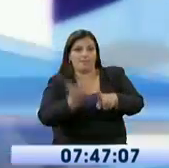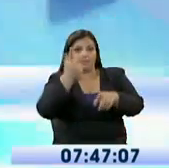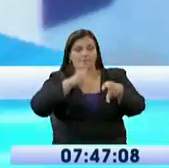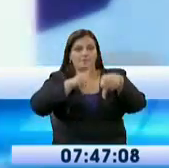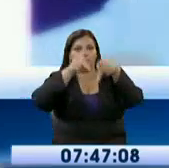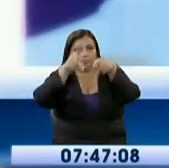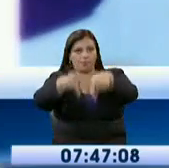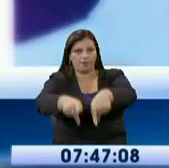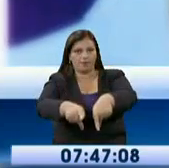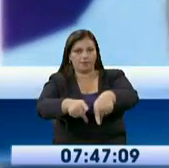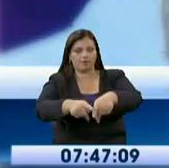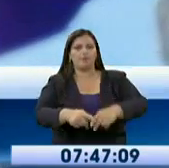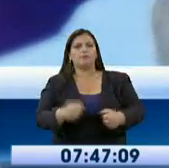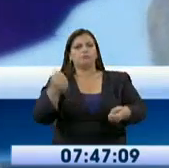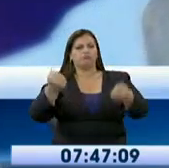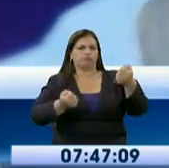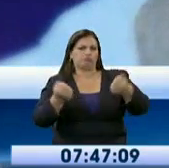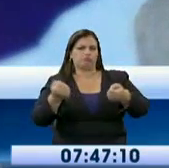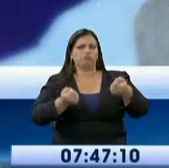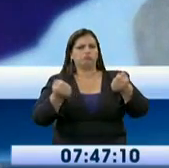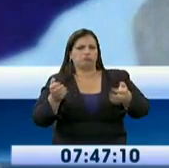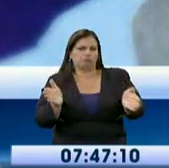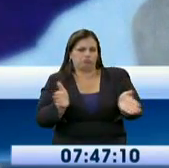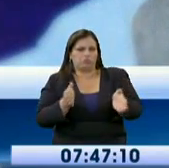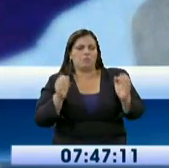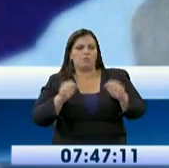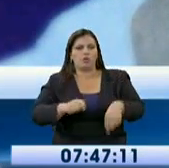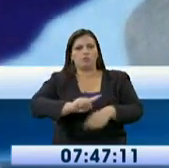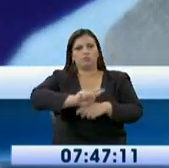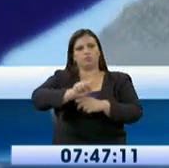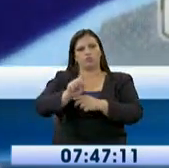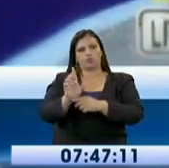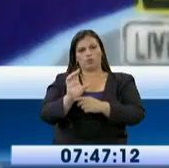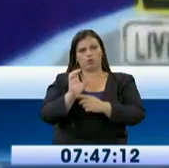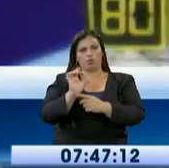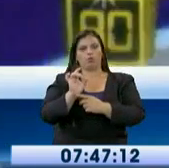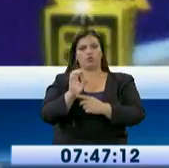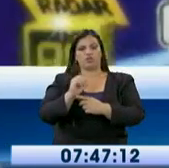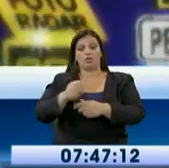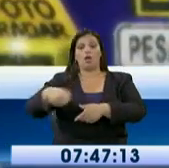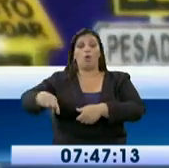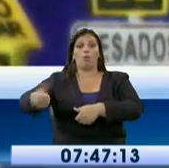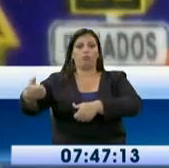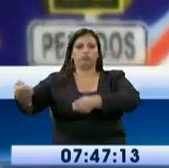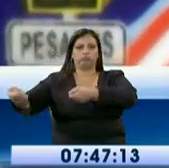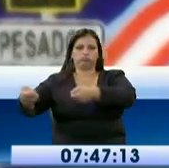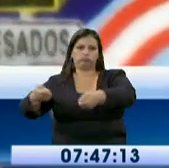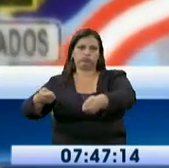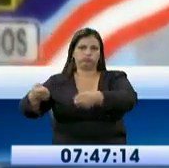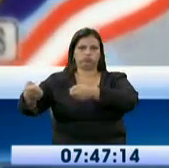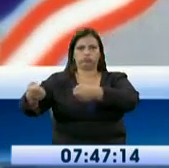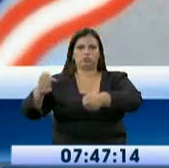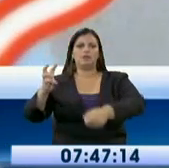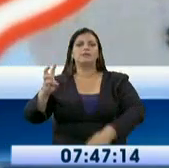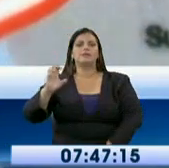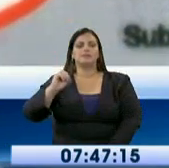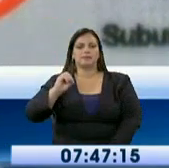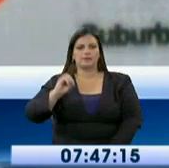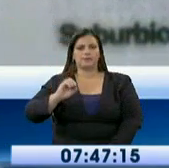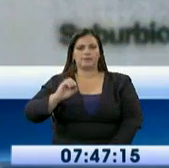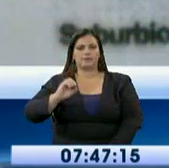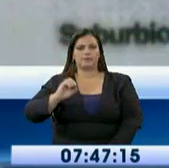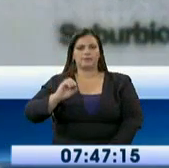tiene 80 livianos, 60 pesados. El sector del tercer puente hasta el sector del